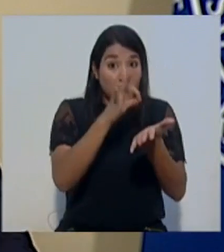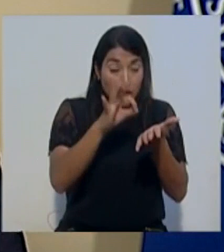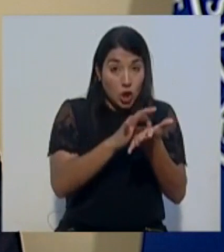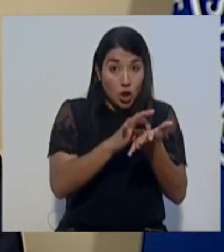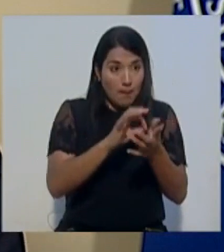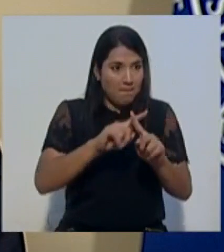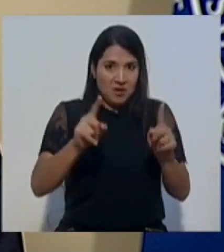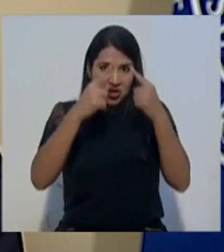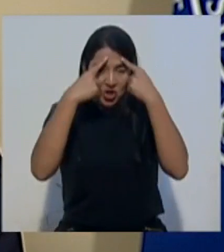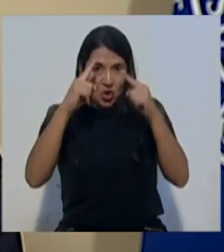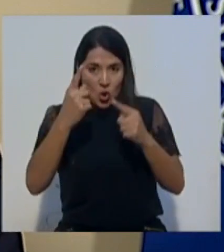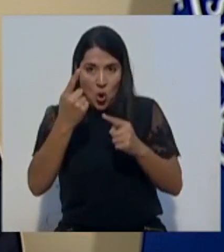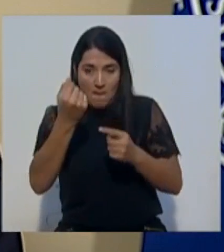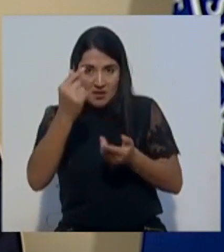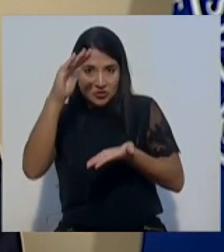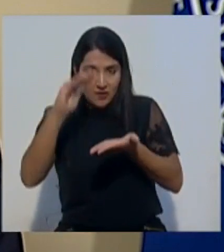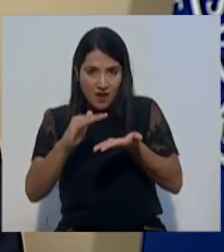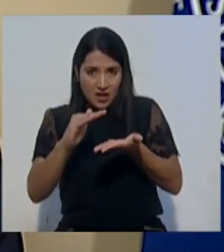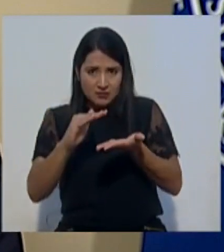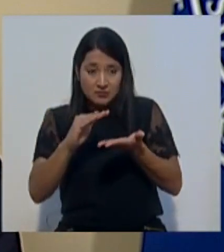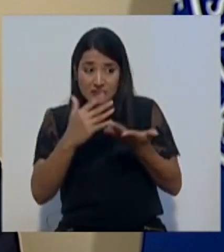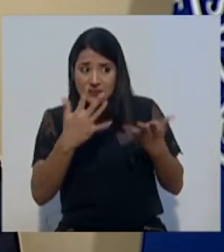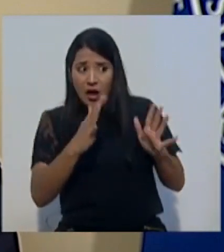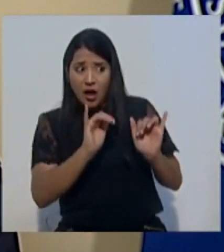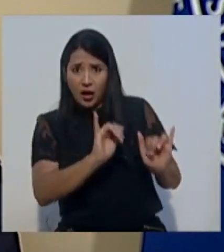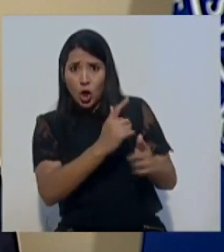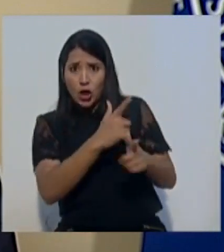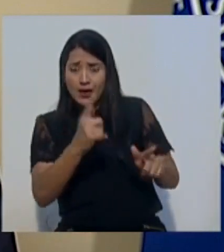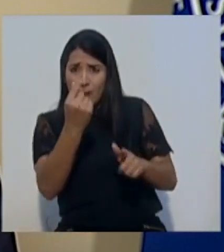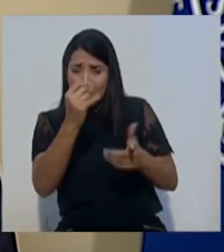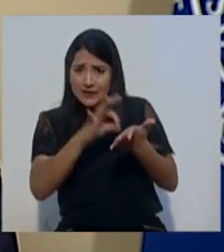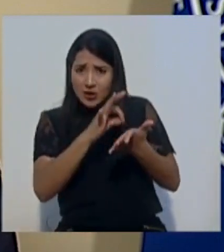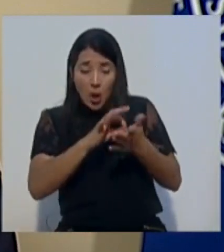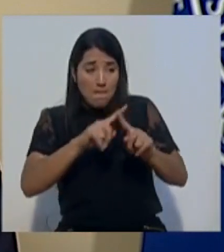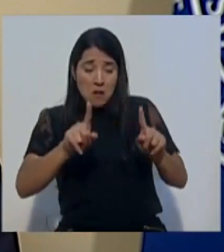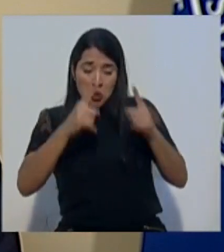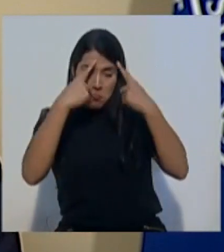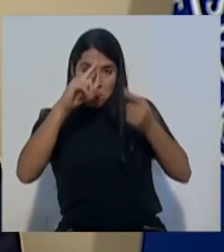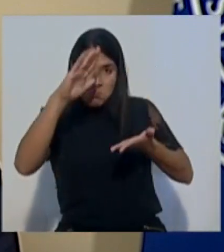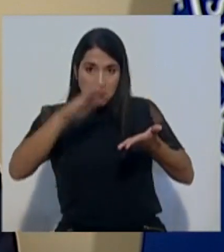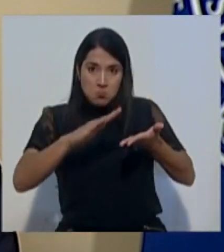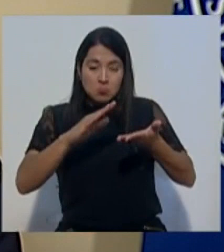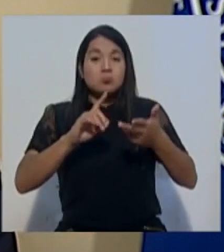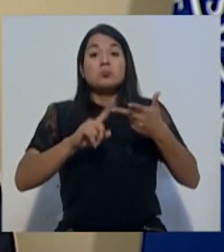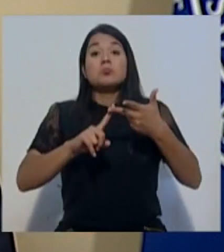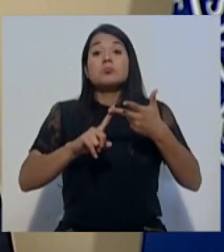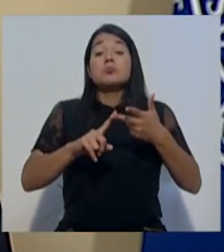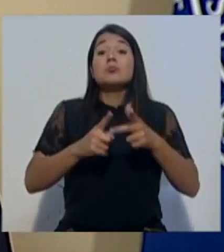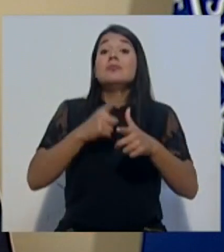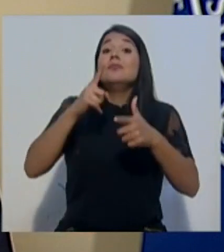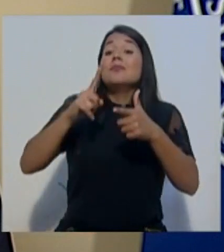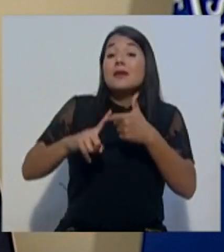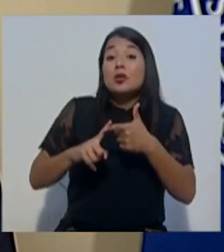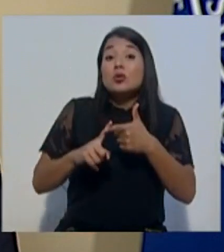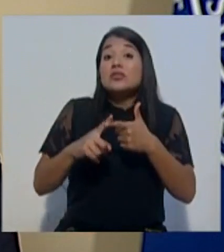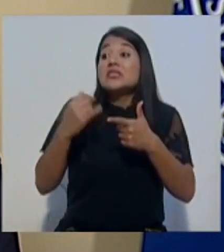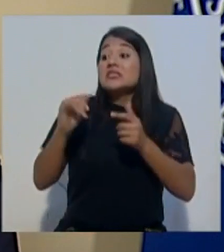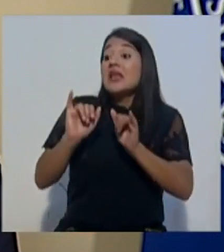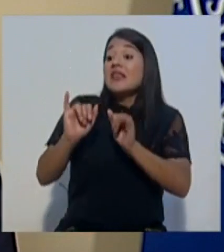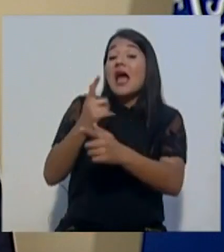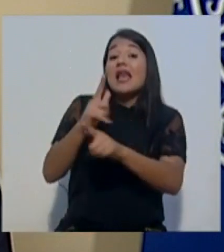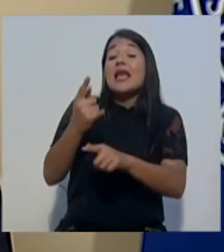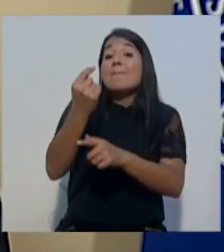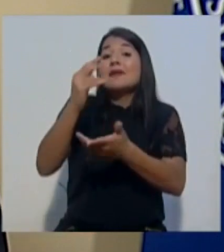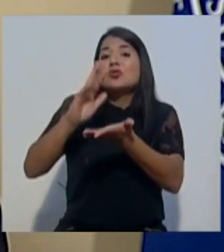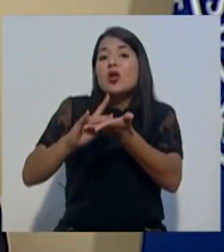liberalizado, pero en teoría usted liberaliza el precio, baja el precio y se lo traslada al consumidor, sobre todo al más pobre.